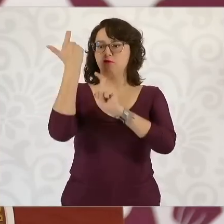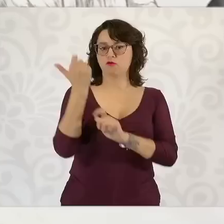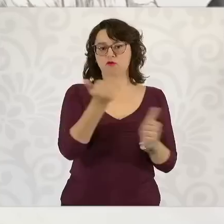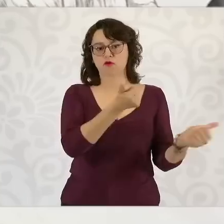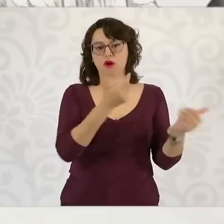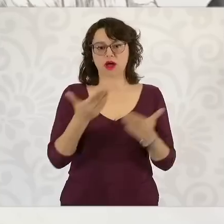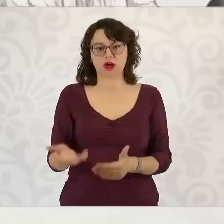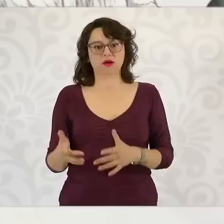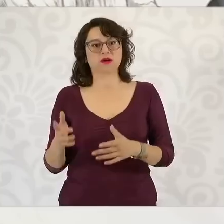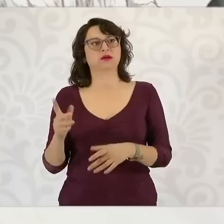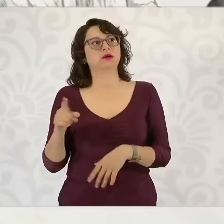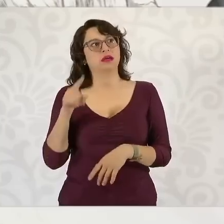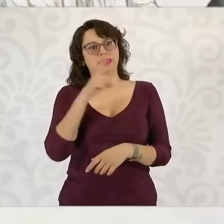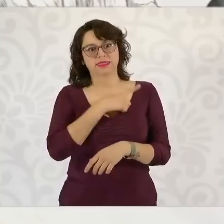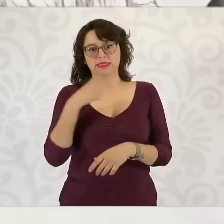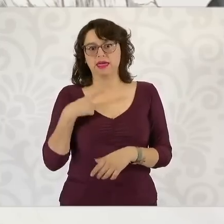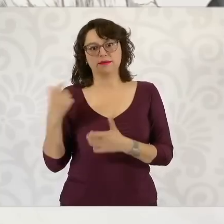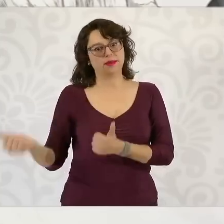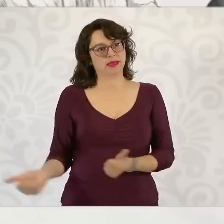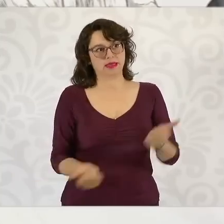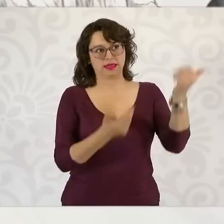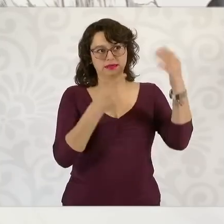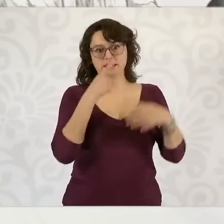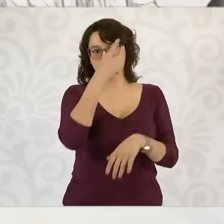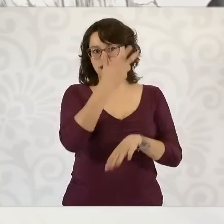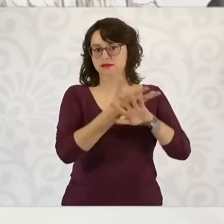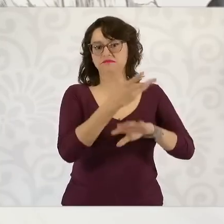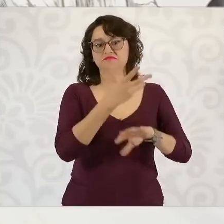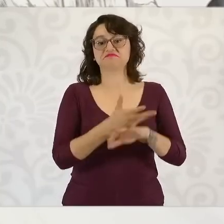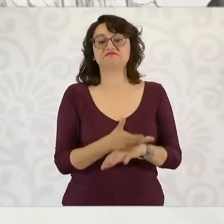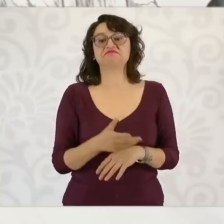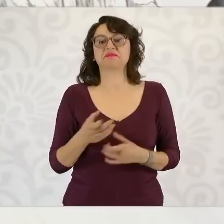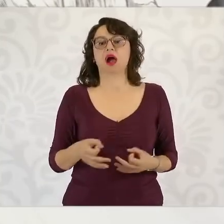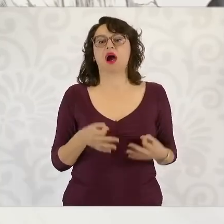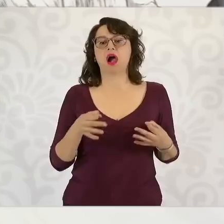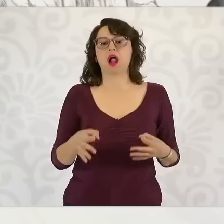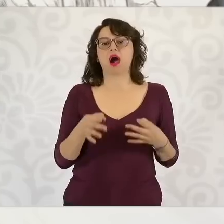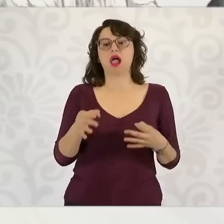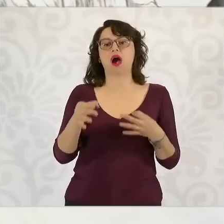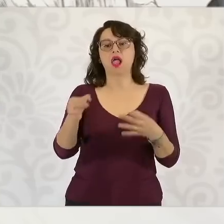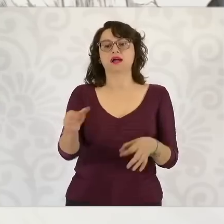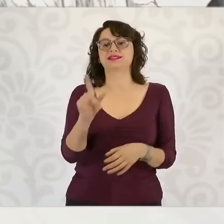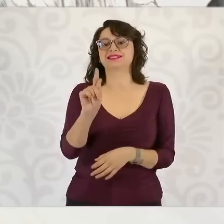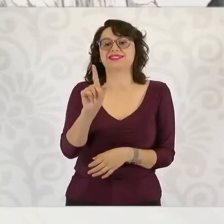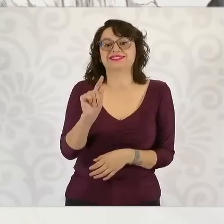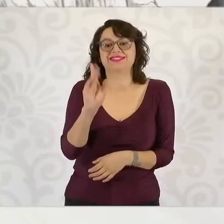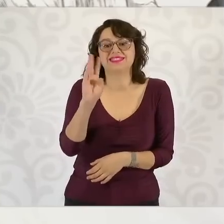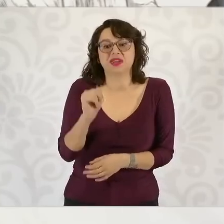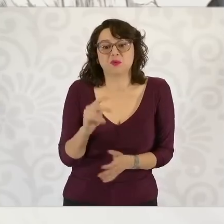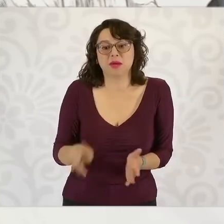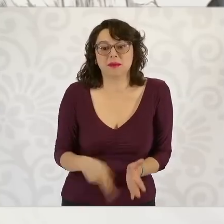Su proceso fue pospuesto en 79 ocasiones por 7 jueces.